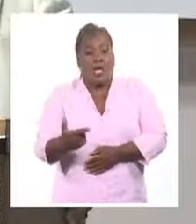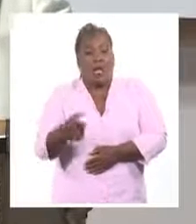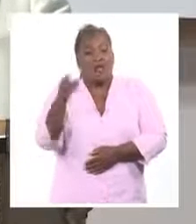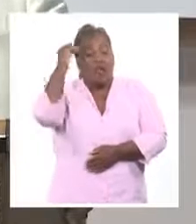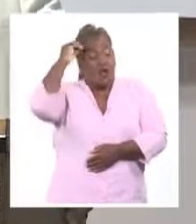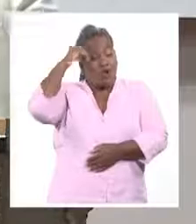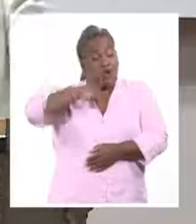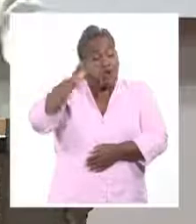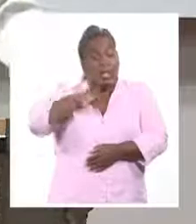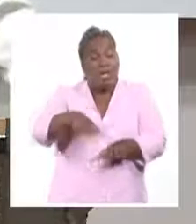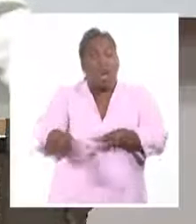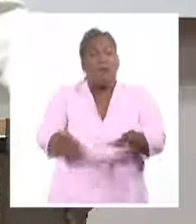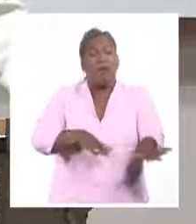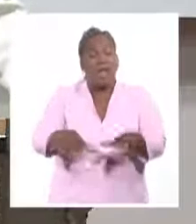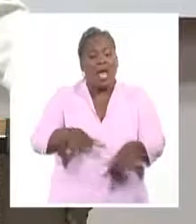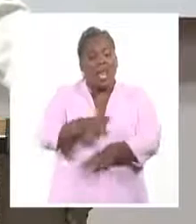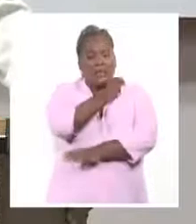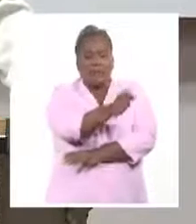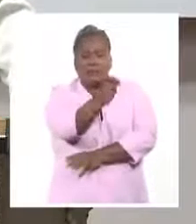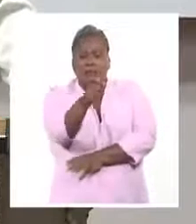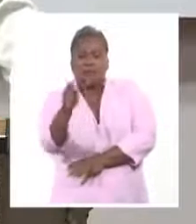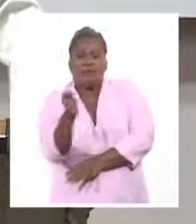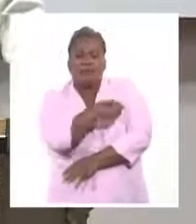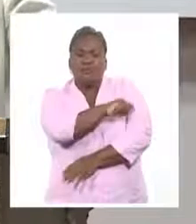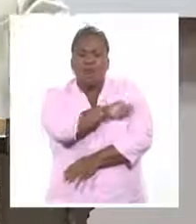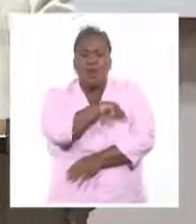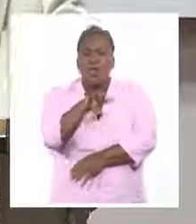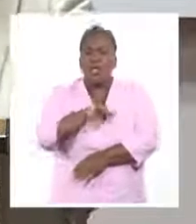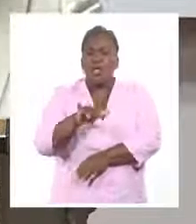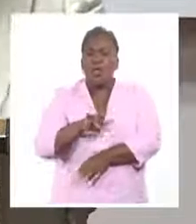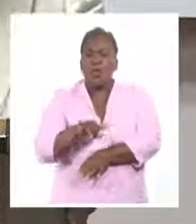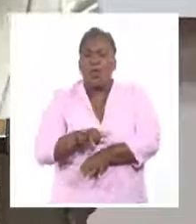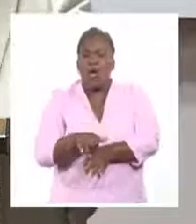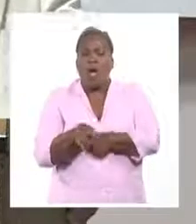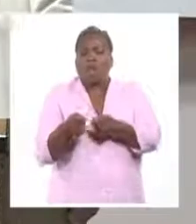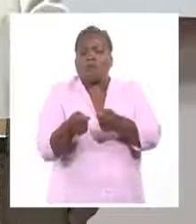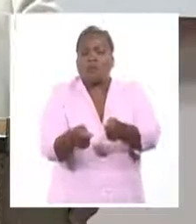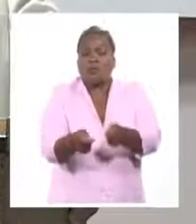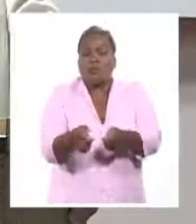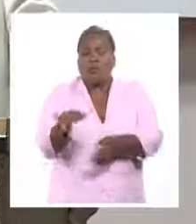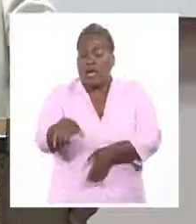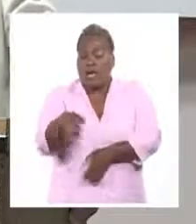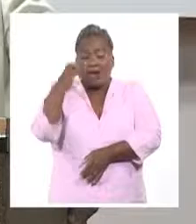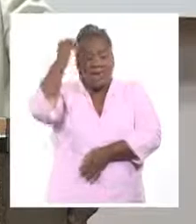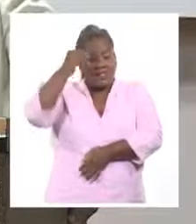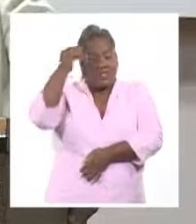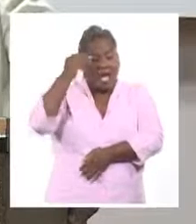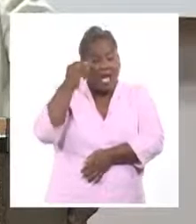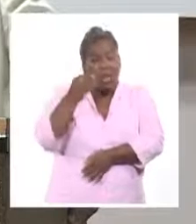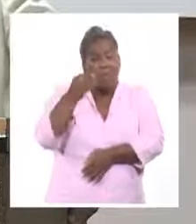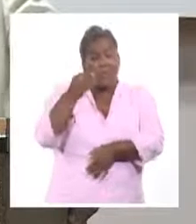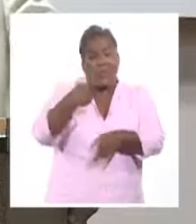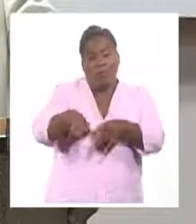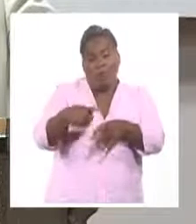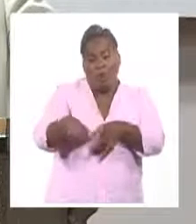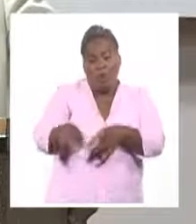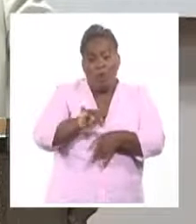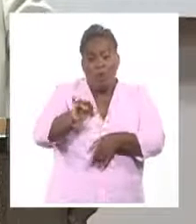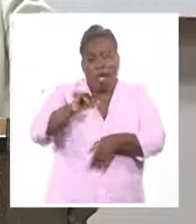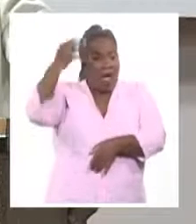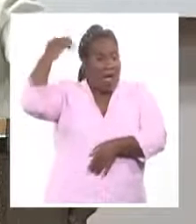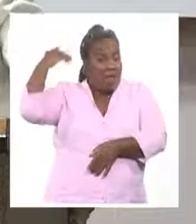conciencia tenemos que formarla, pero también inducirla, teniendo muy en cuenta que los medios y los públicos ya no son los